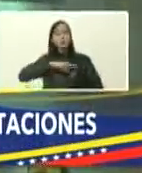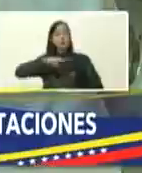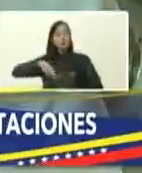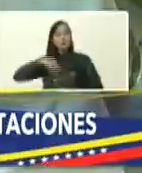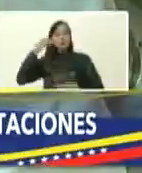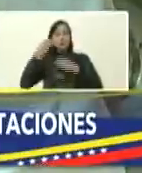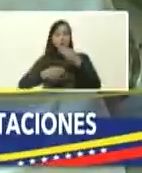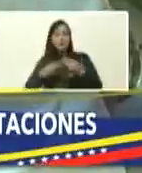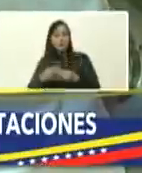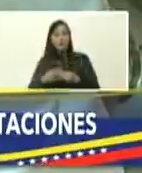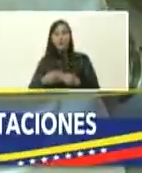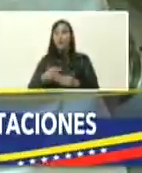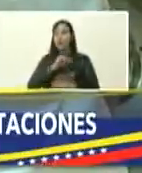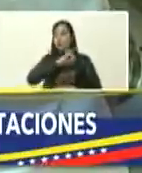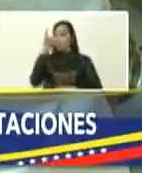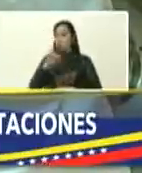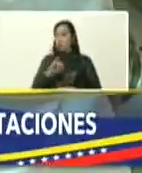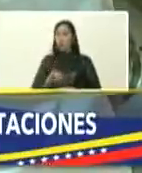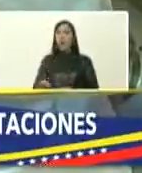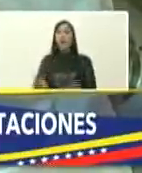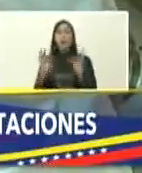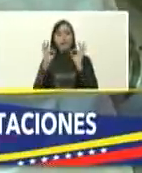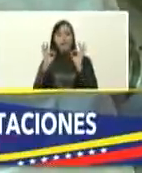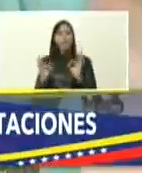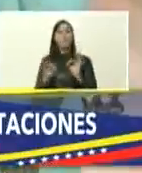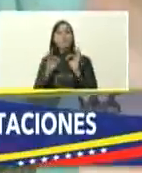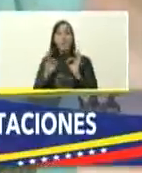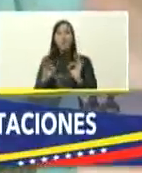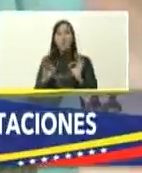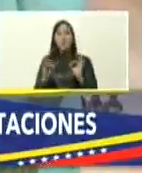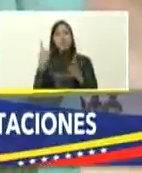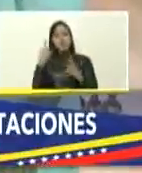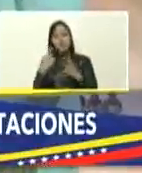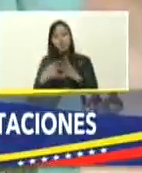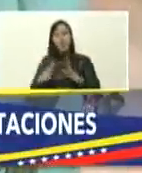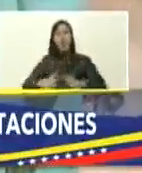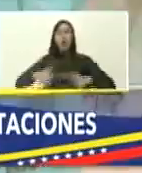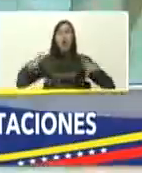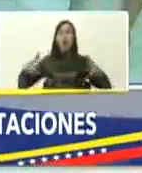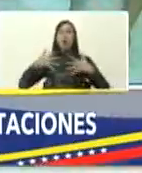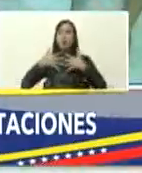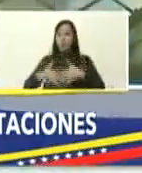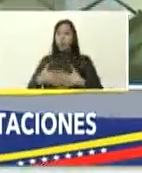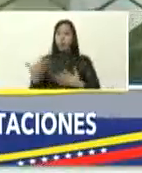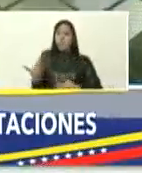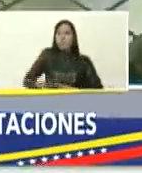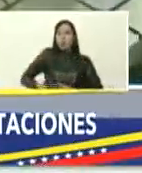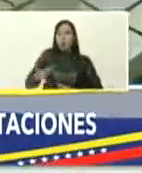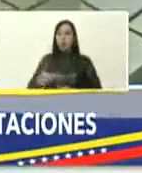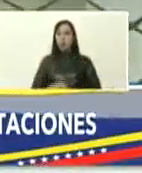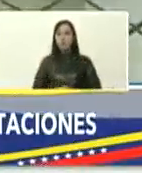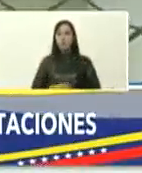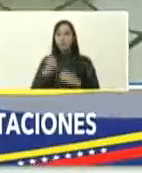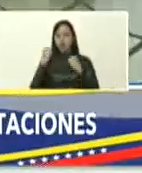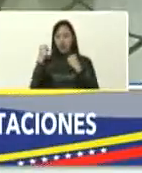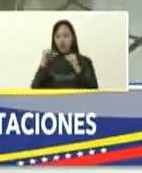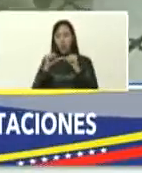zona económica especial del Zulia, Maracaibo y San Francisco, una de las grandes de Venezuela. Gracias, hermano presidente. Seguimos venciendo.